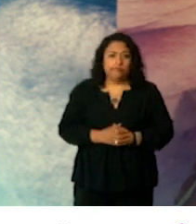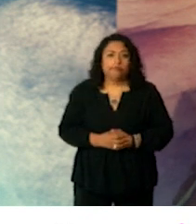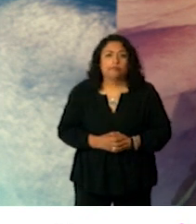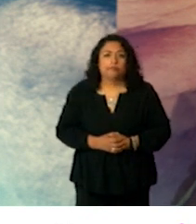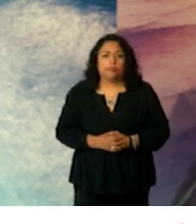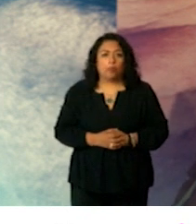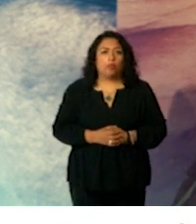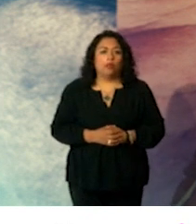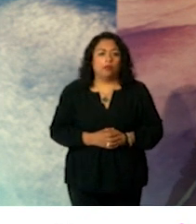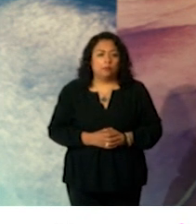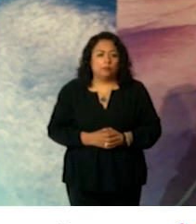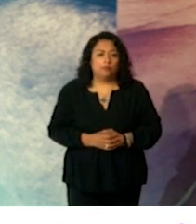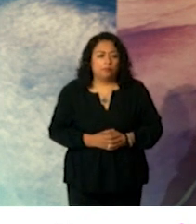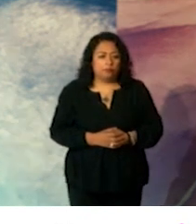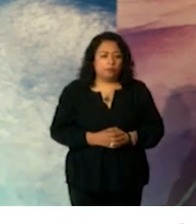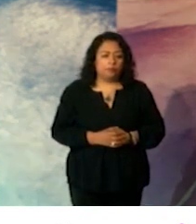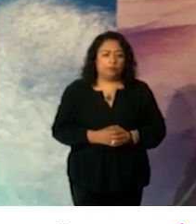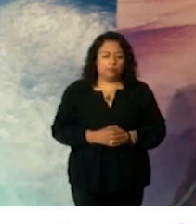Muchas gracias, Laura.